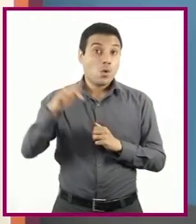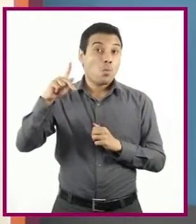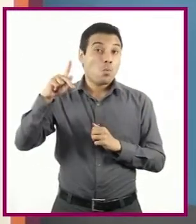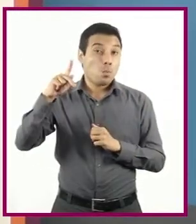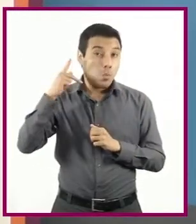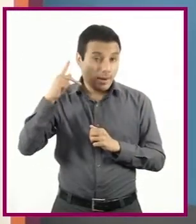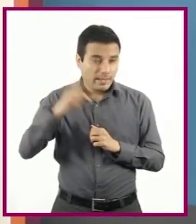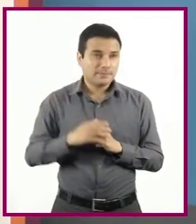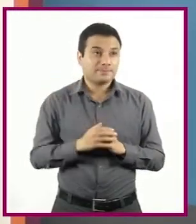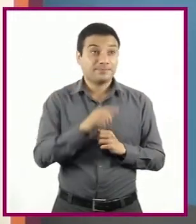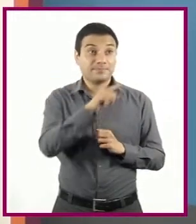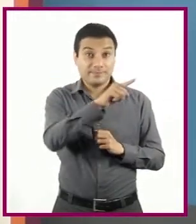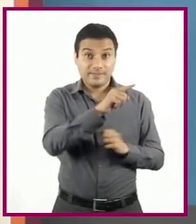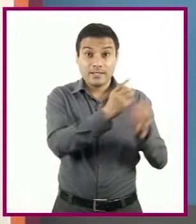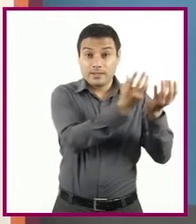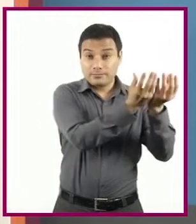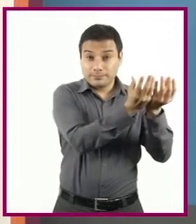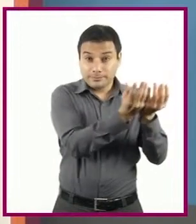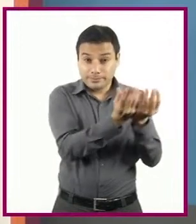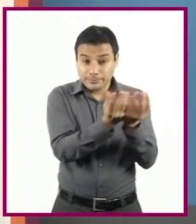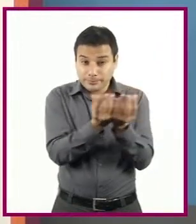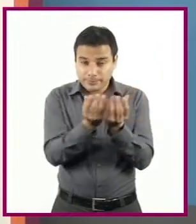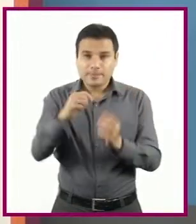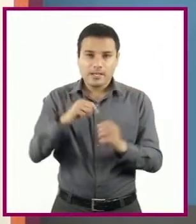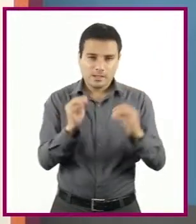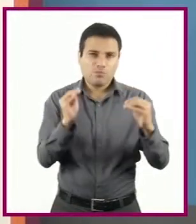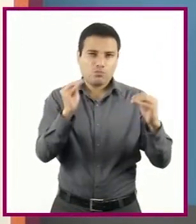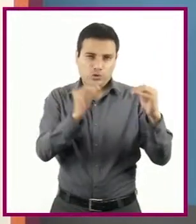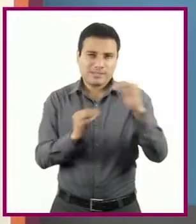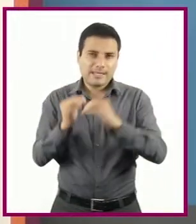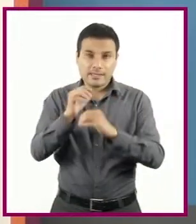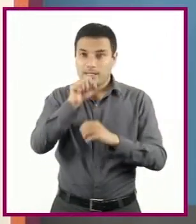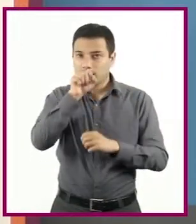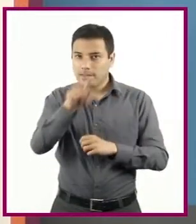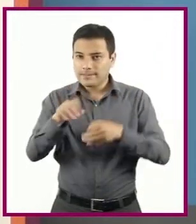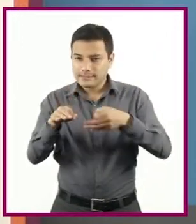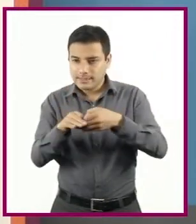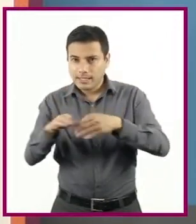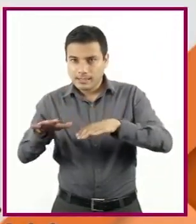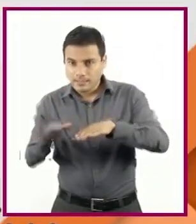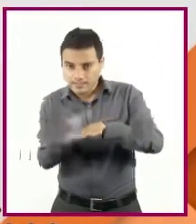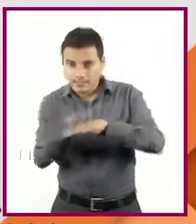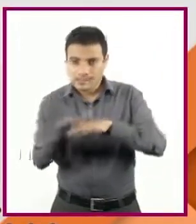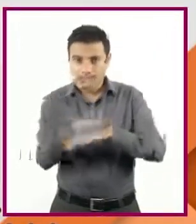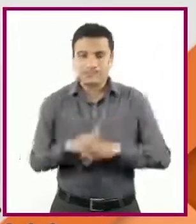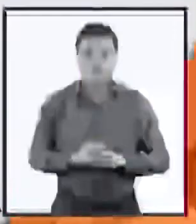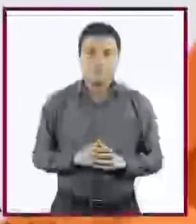que se establecieron en la zona montañosa, la llanura costera y la misma costa.